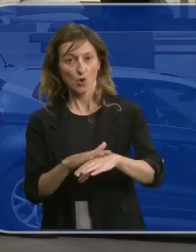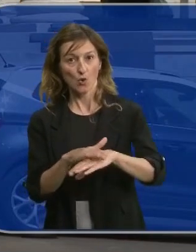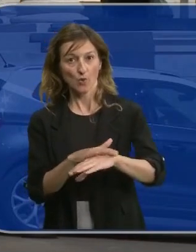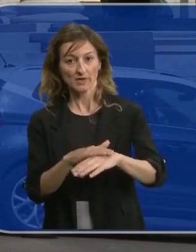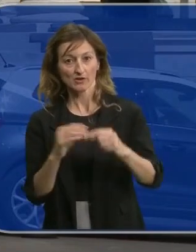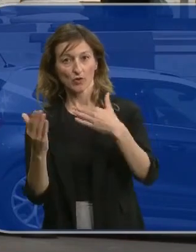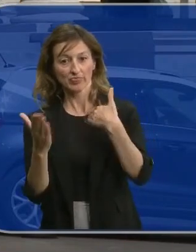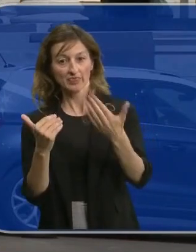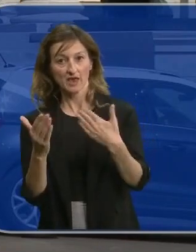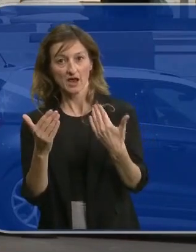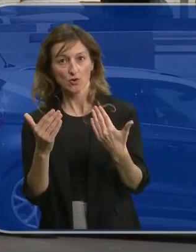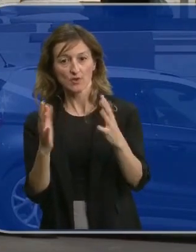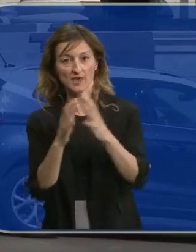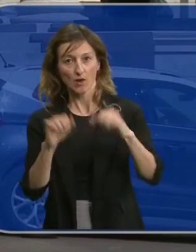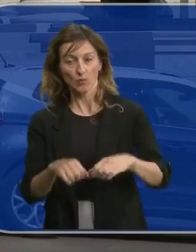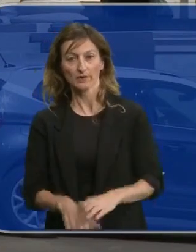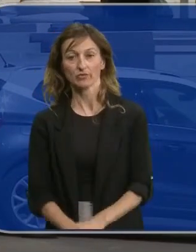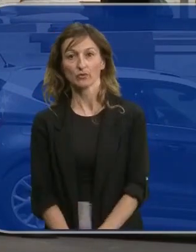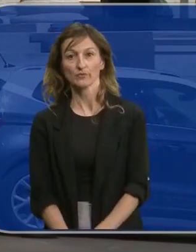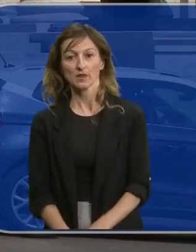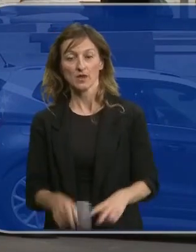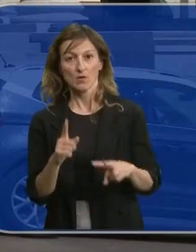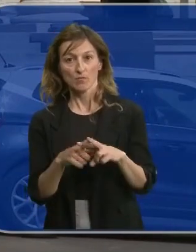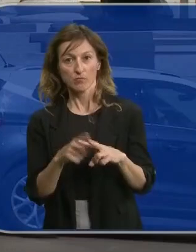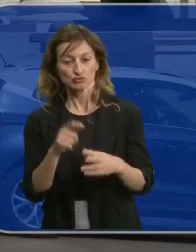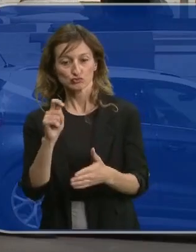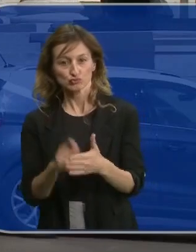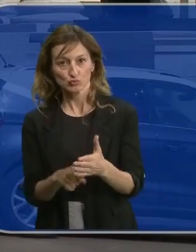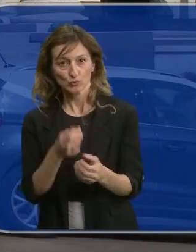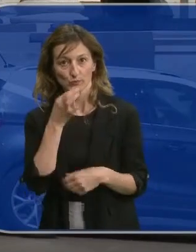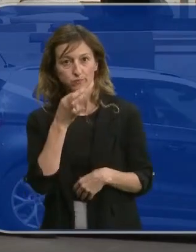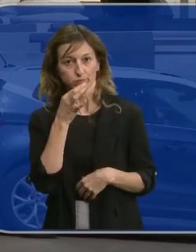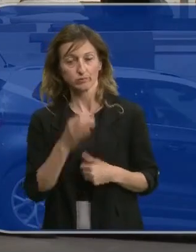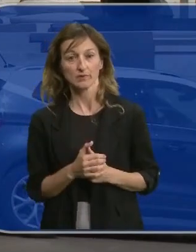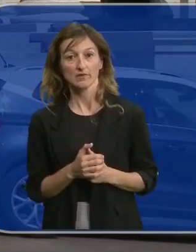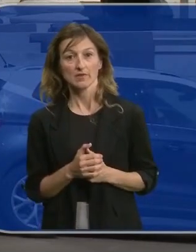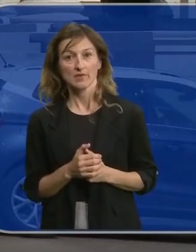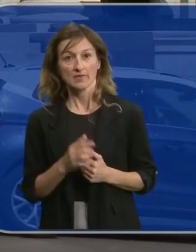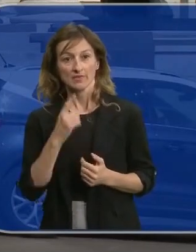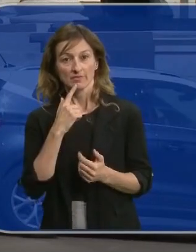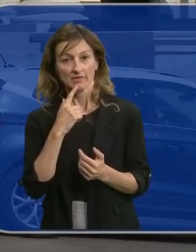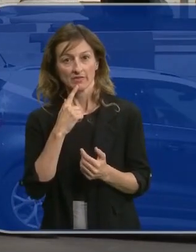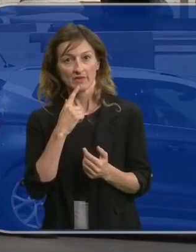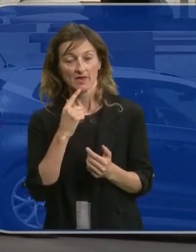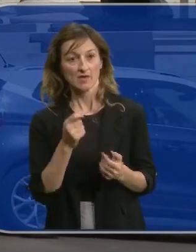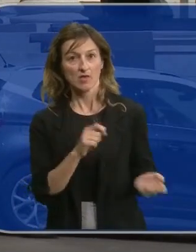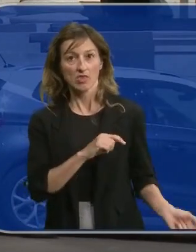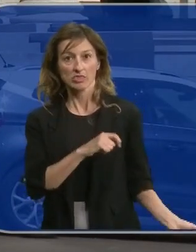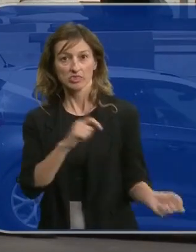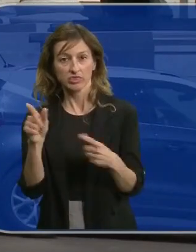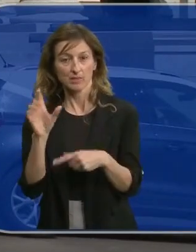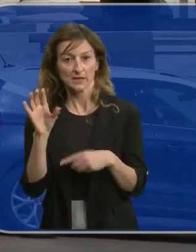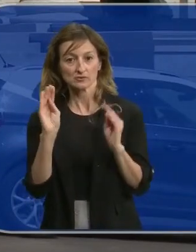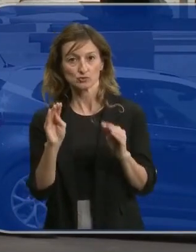el gobierno del diálogo y de los acuerdos vox ha endurecido su relato exigiendo deportaciones inmediatas y